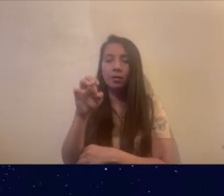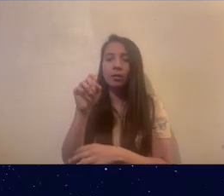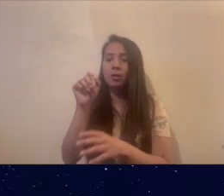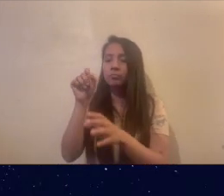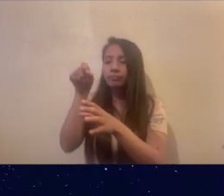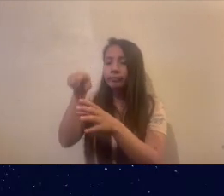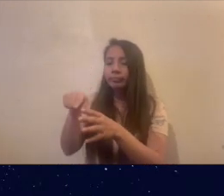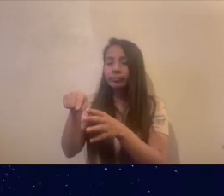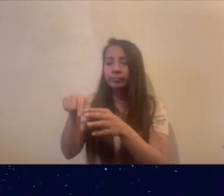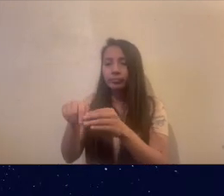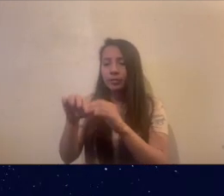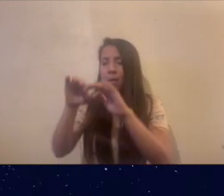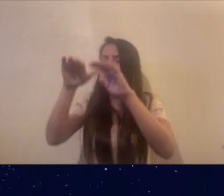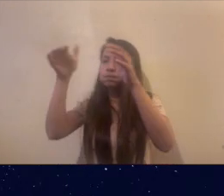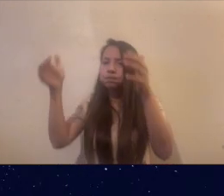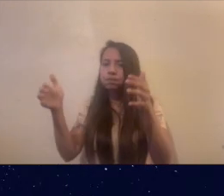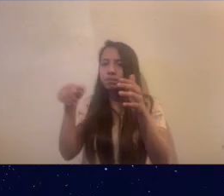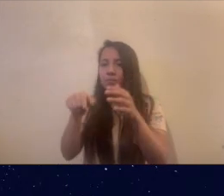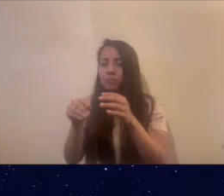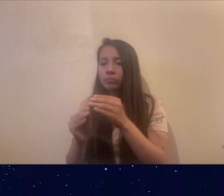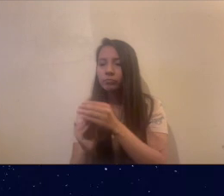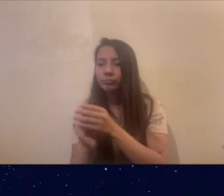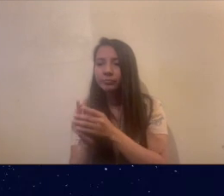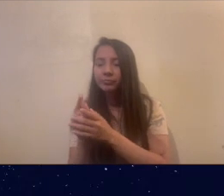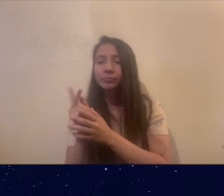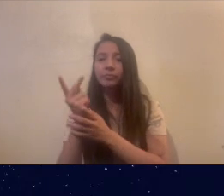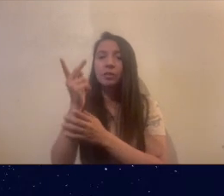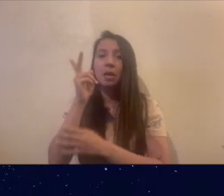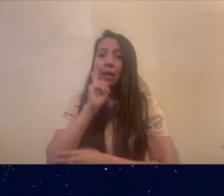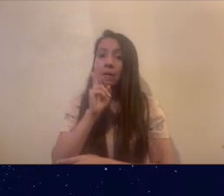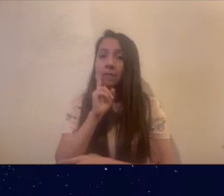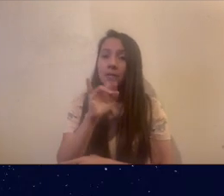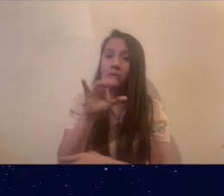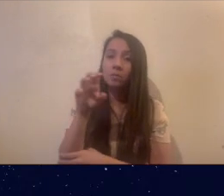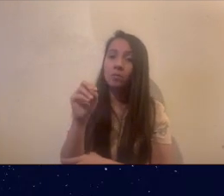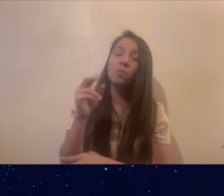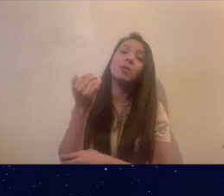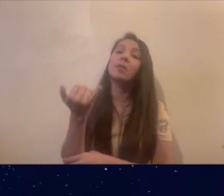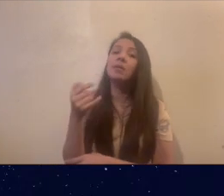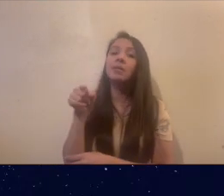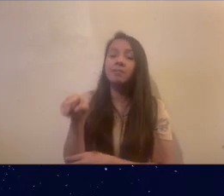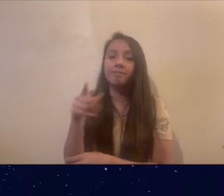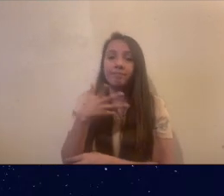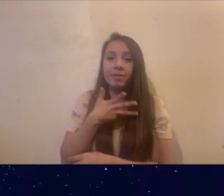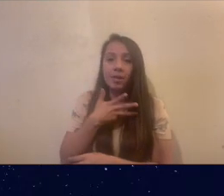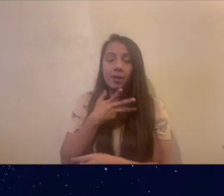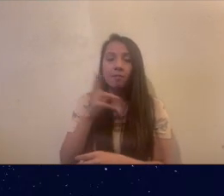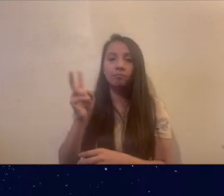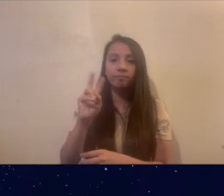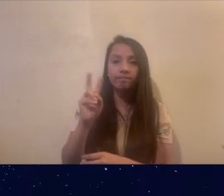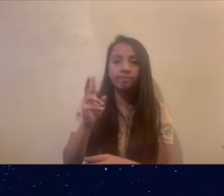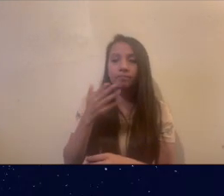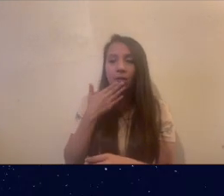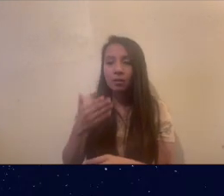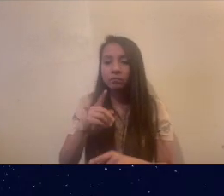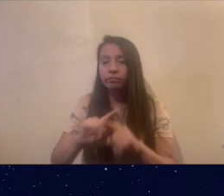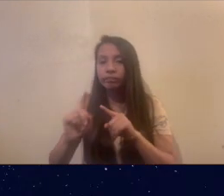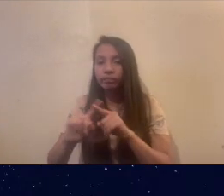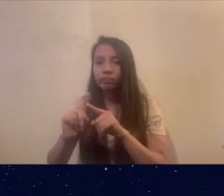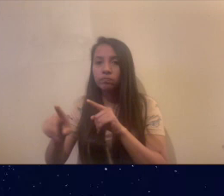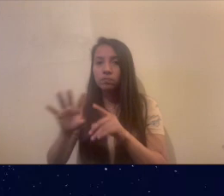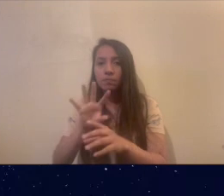semillas prosperan, bajo qué condiciones o con qué suplementos nutritivos, por ejemplo, en ese tipo